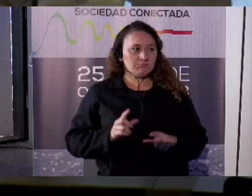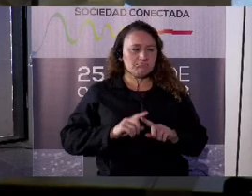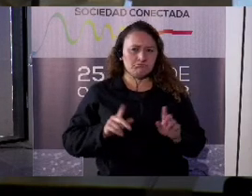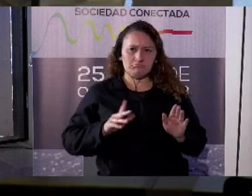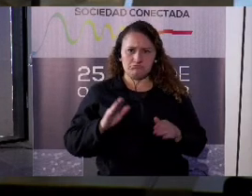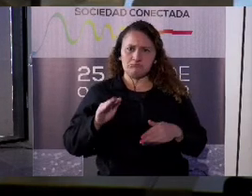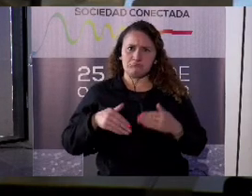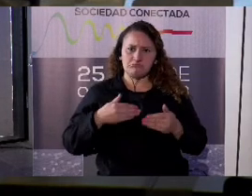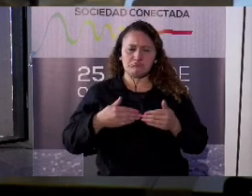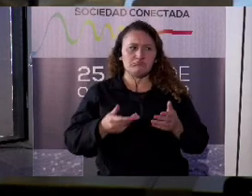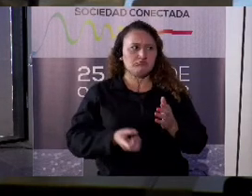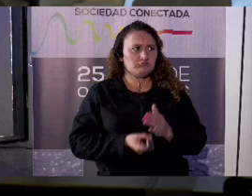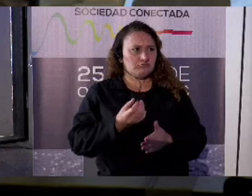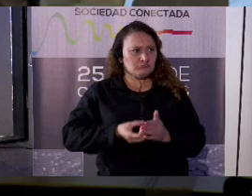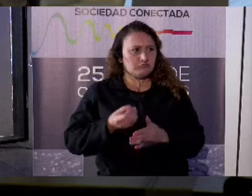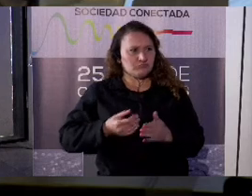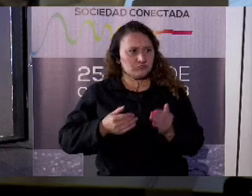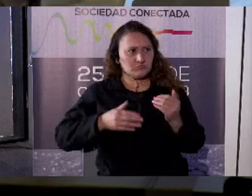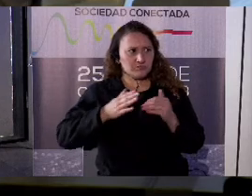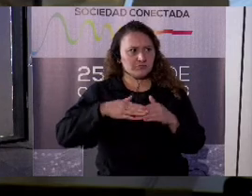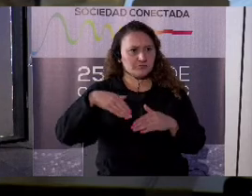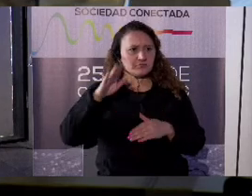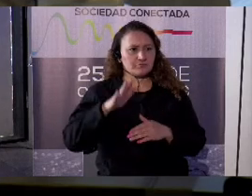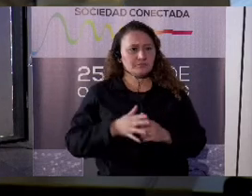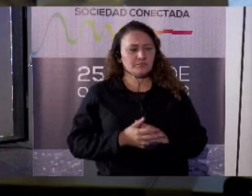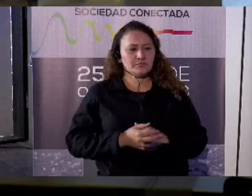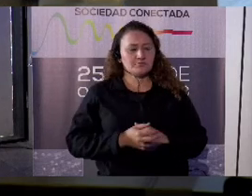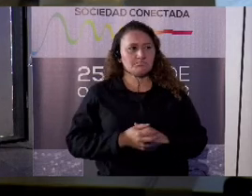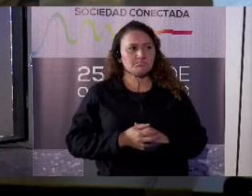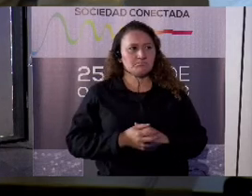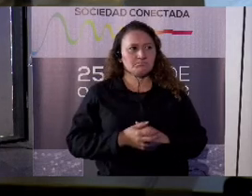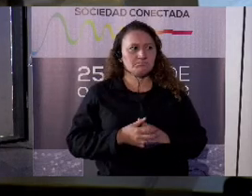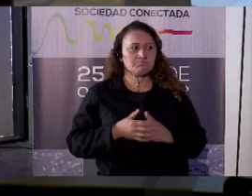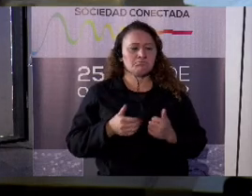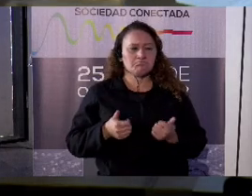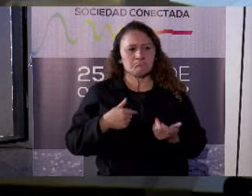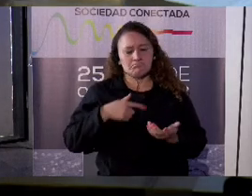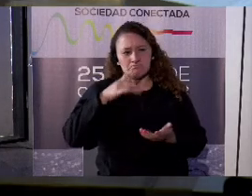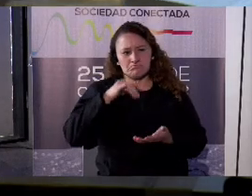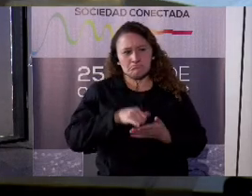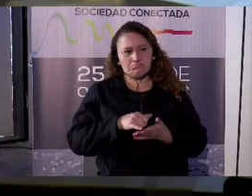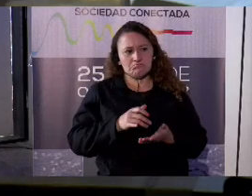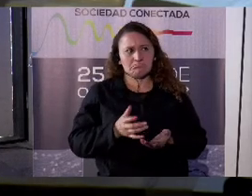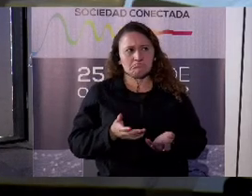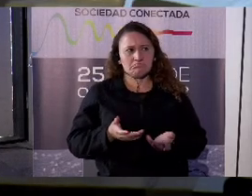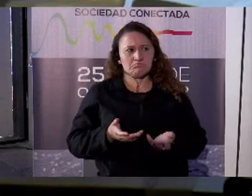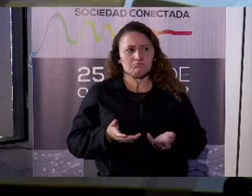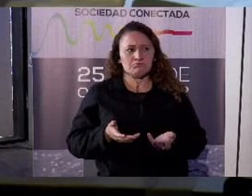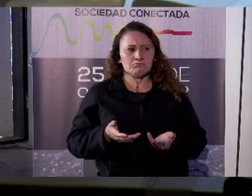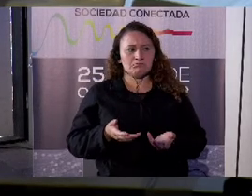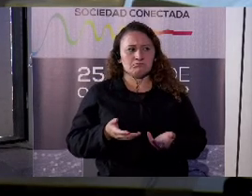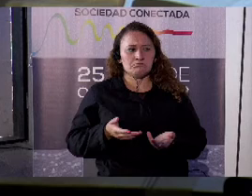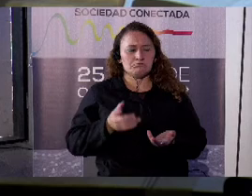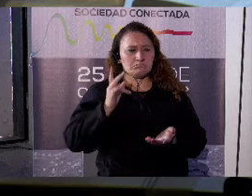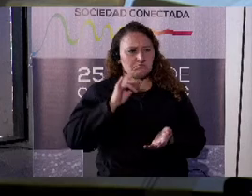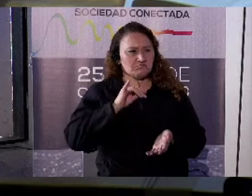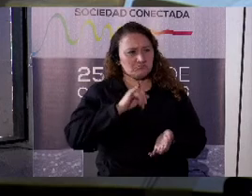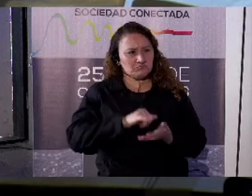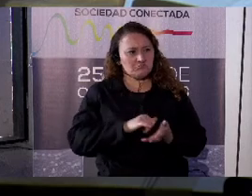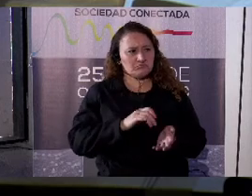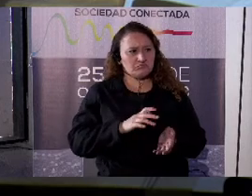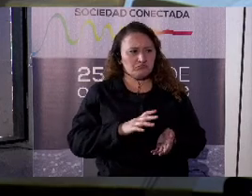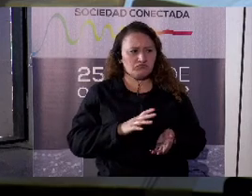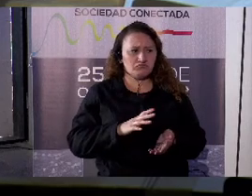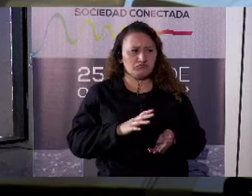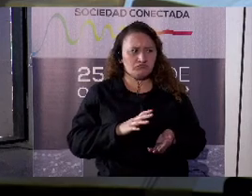desarrolla más productos para Bueno creo que creo que tenemos